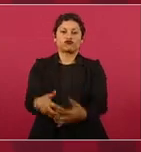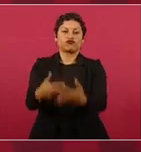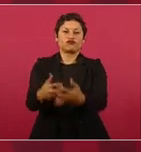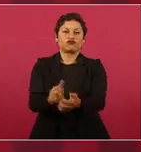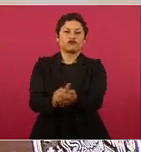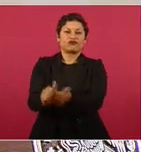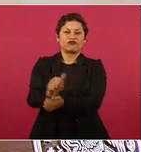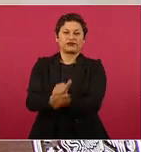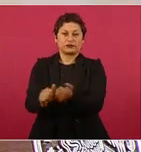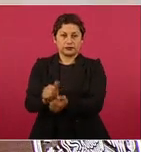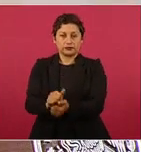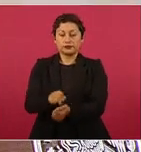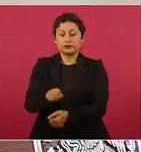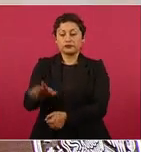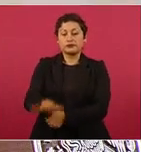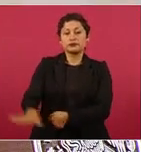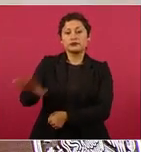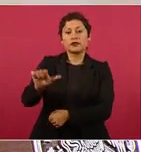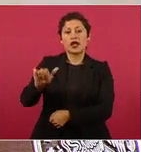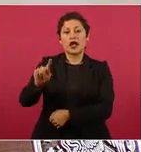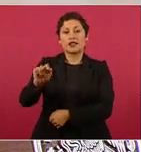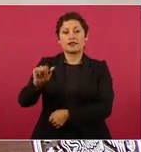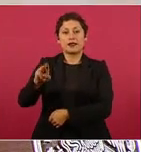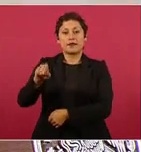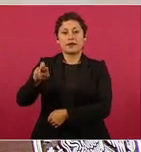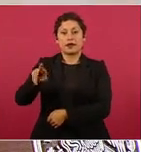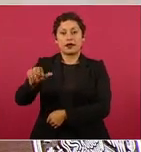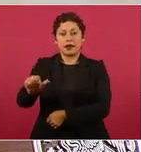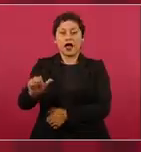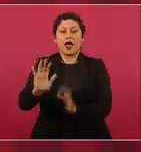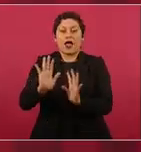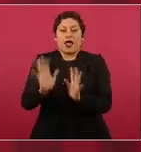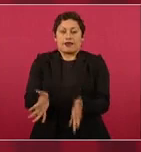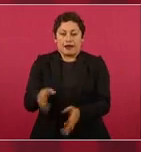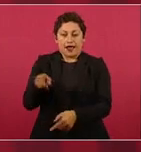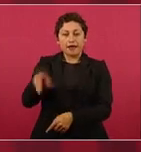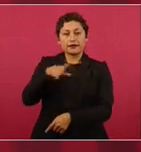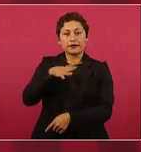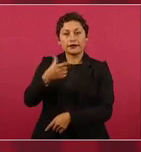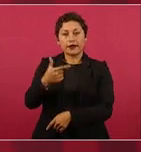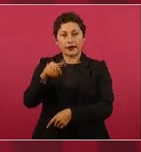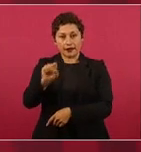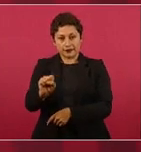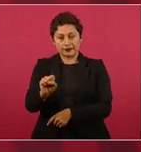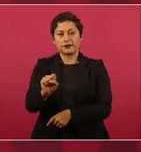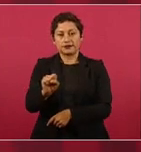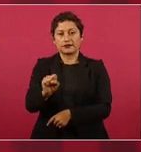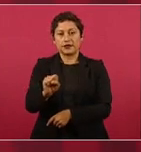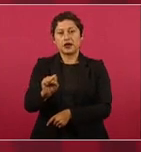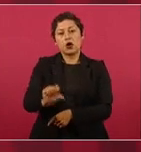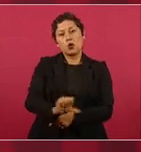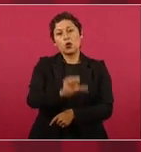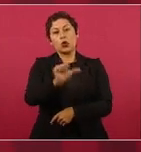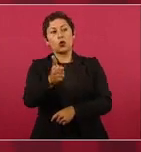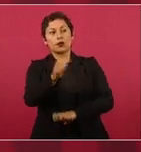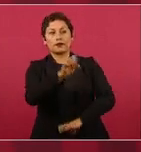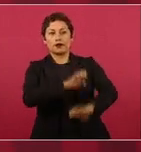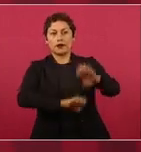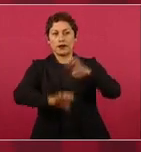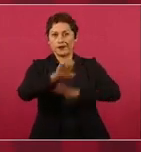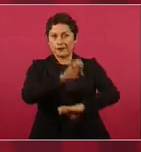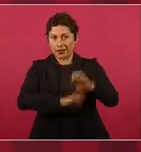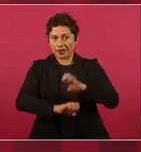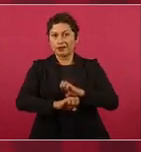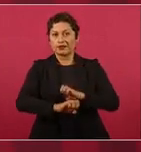Uno en Altamira, ya tenemos nosotros el gas y hay una empresa